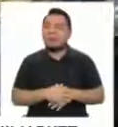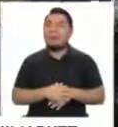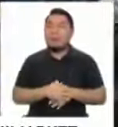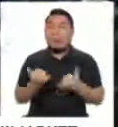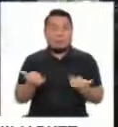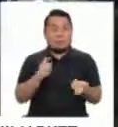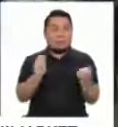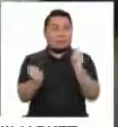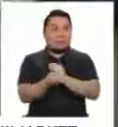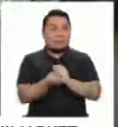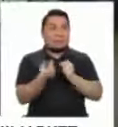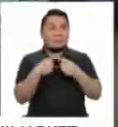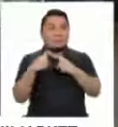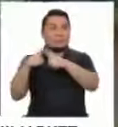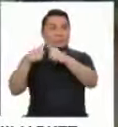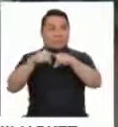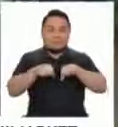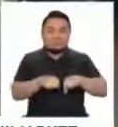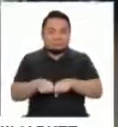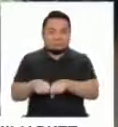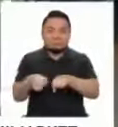market, pero no solo eso, sino